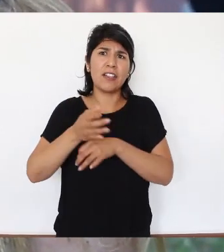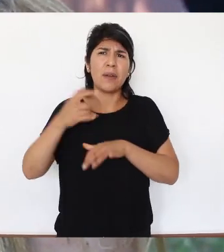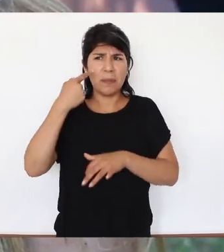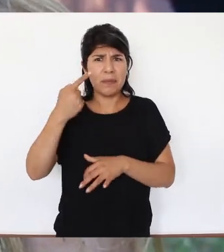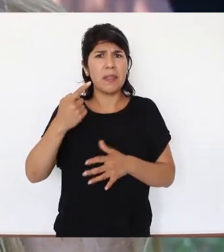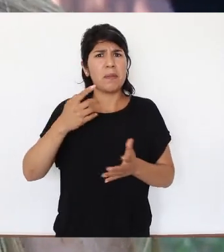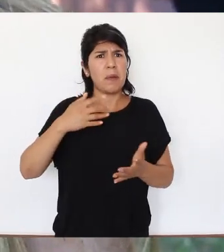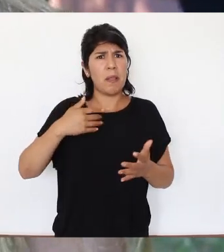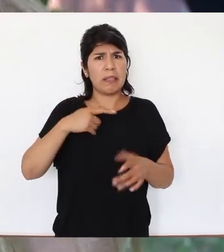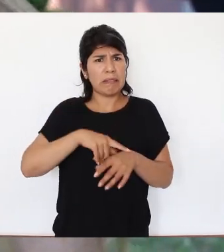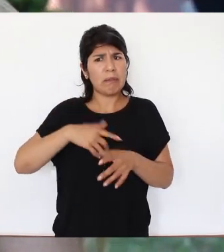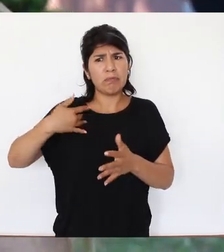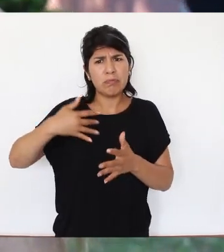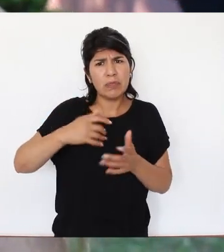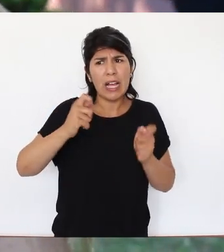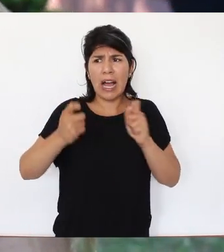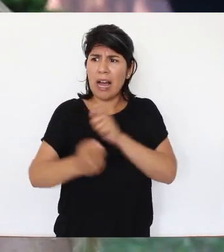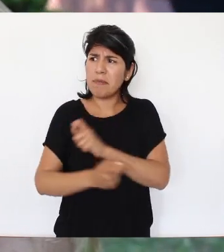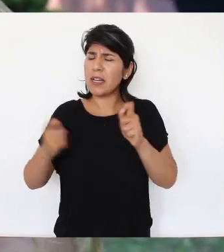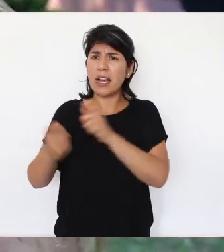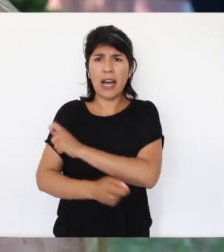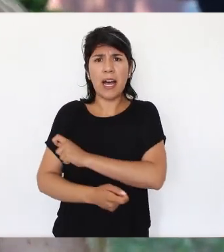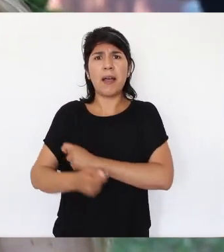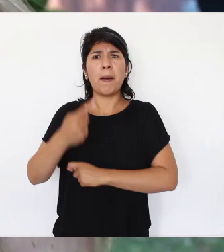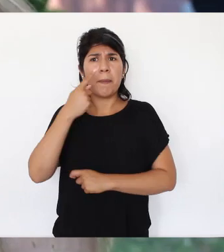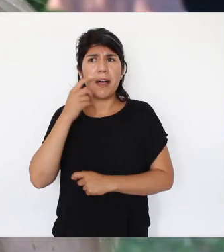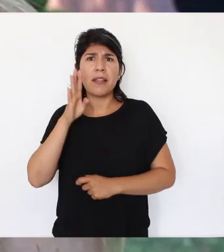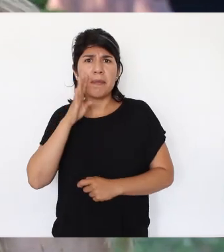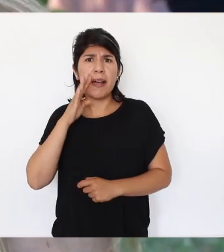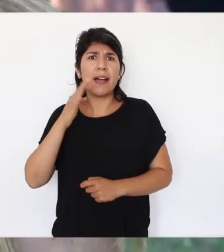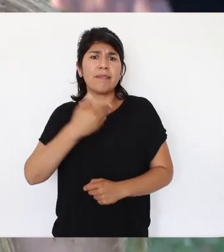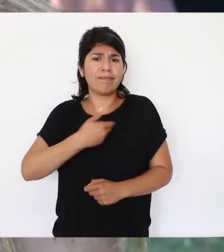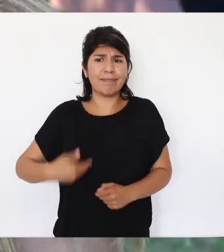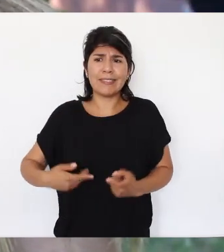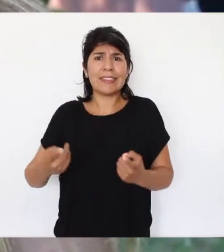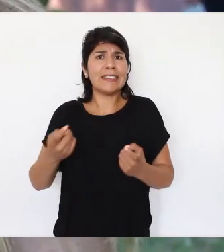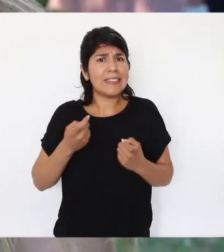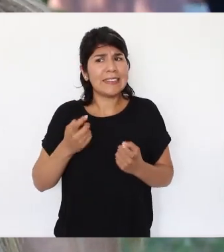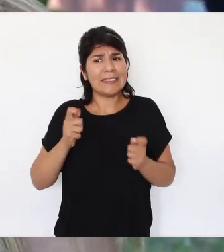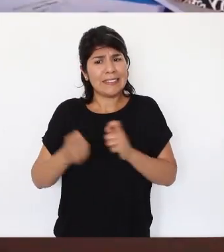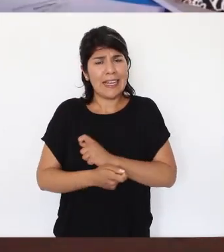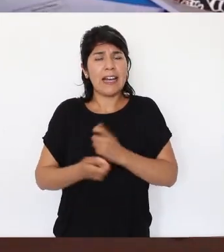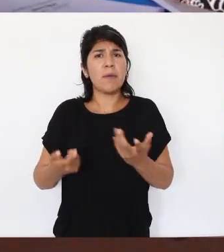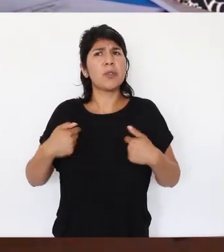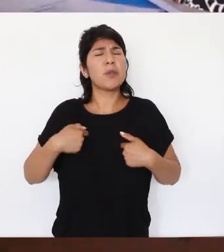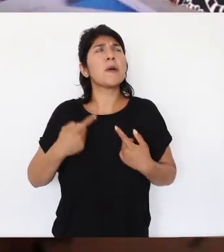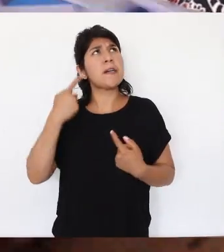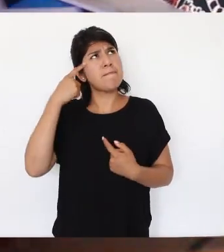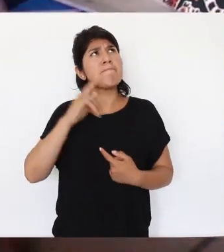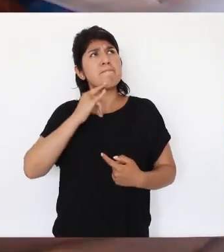tiempos y la necesidad que tienen los padres y los docentes Es que yo me